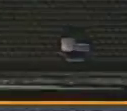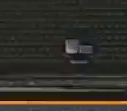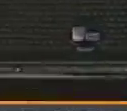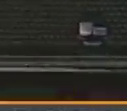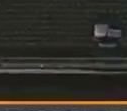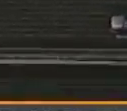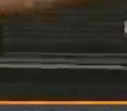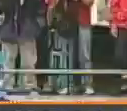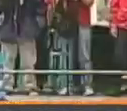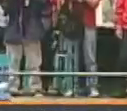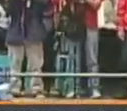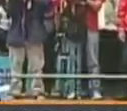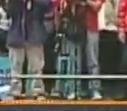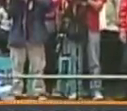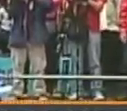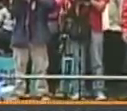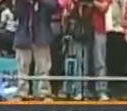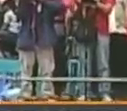padrino, protector,